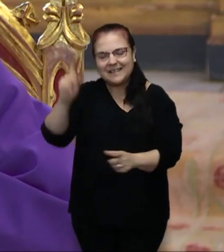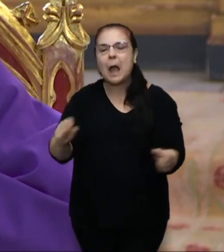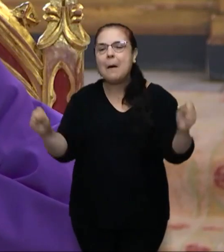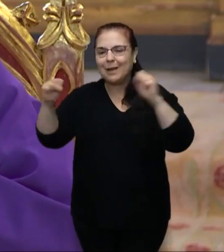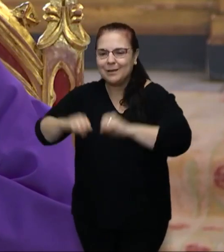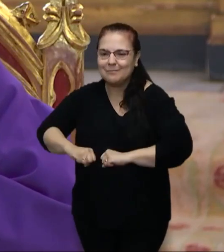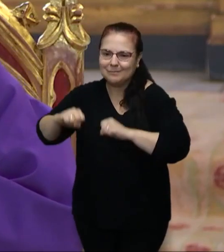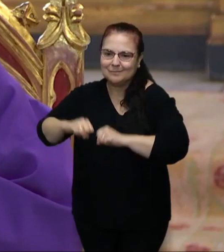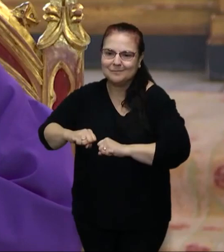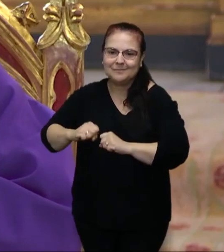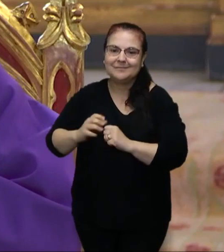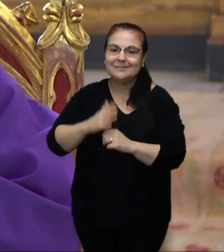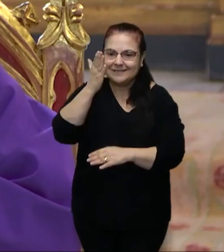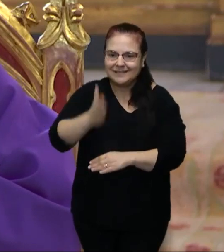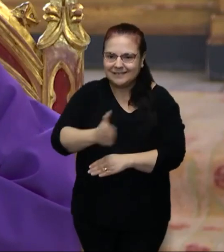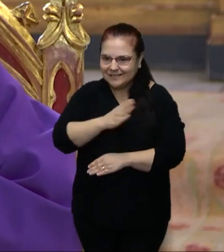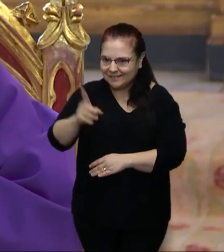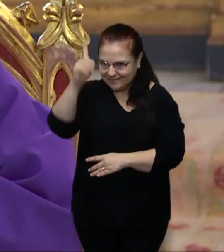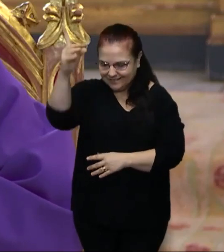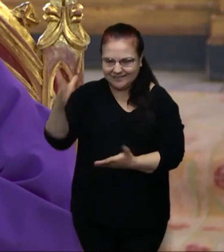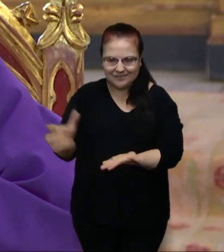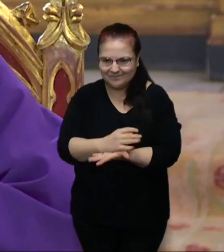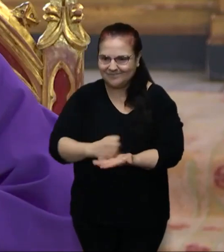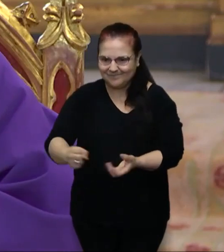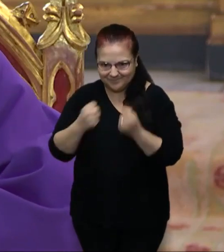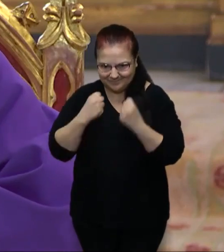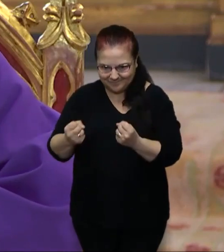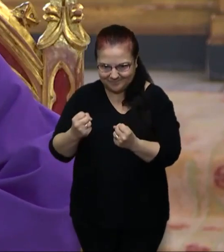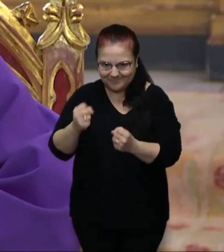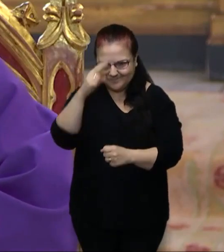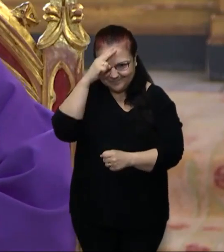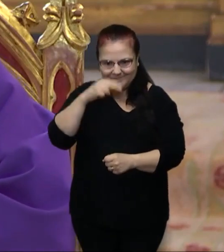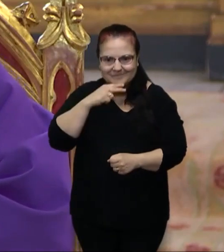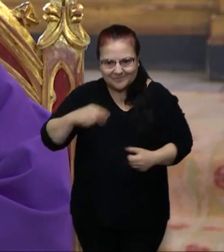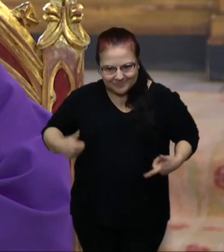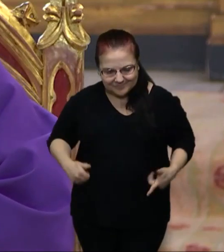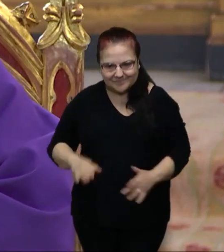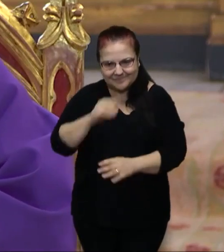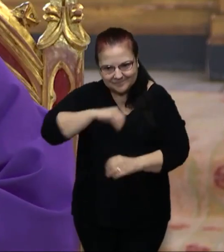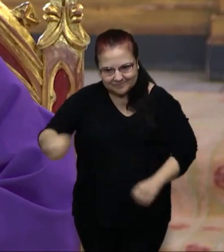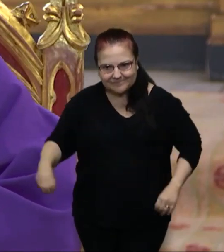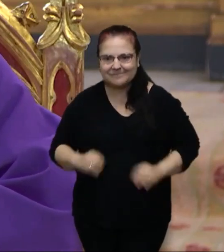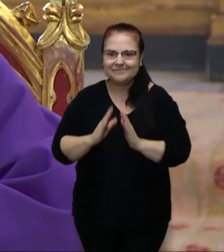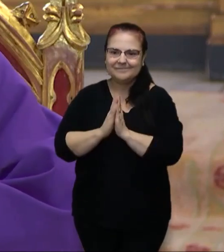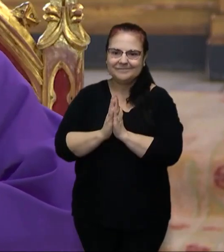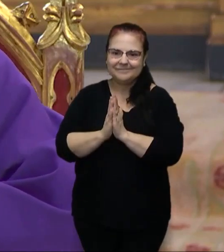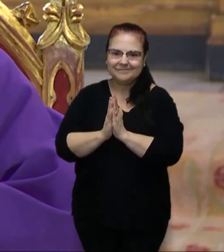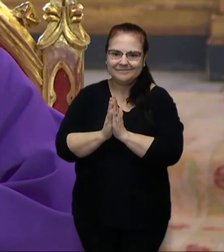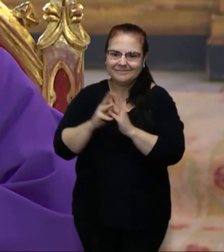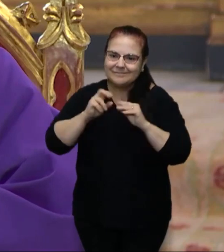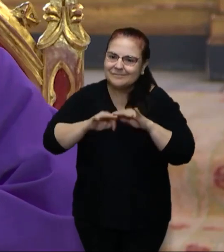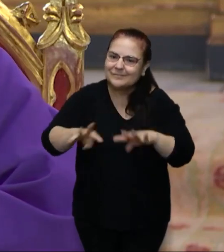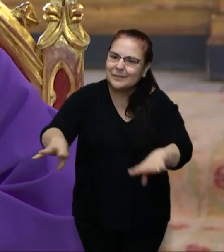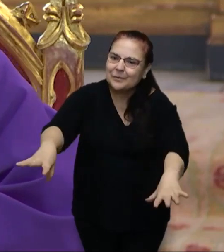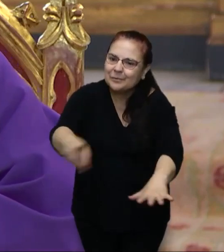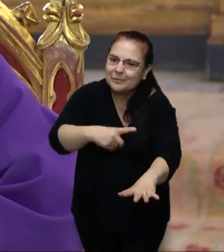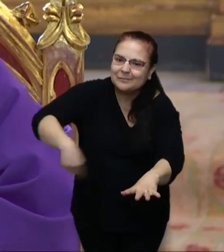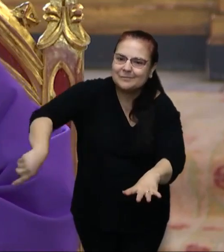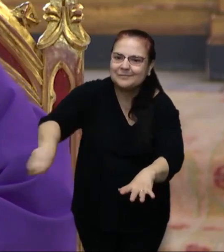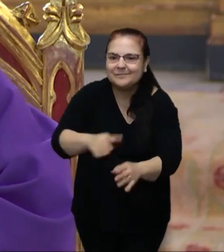Señor. Y la bendición de Dios Todopoderoso, Padre, Hijo y Espíritu Santo, descienda sobre